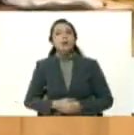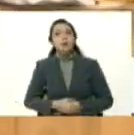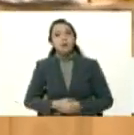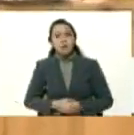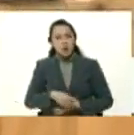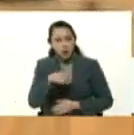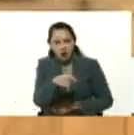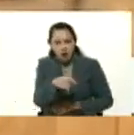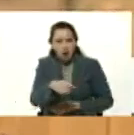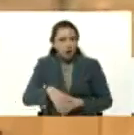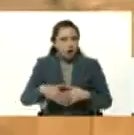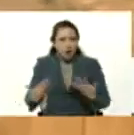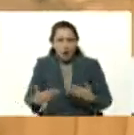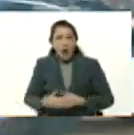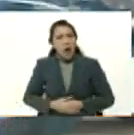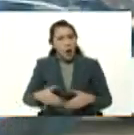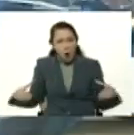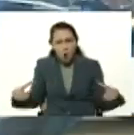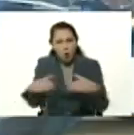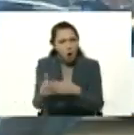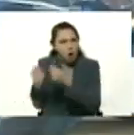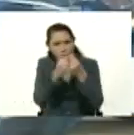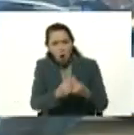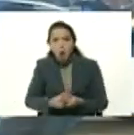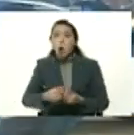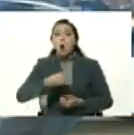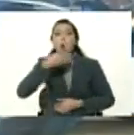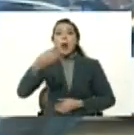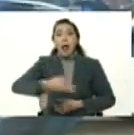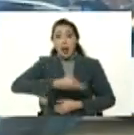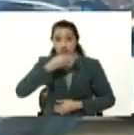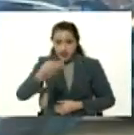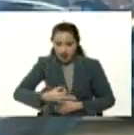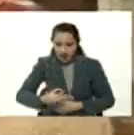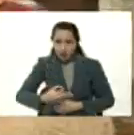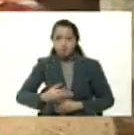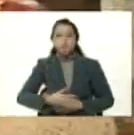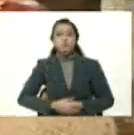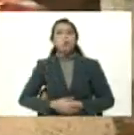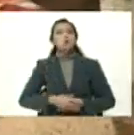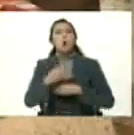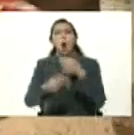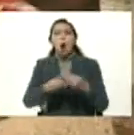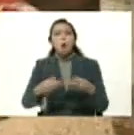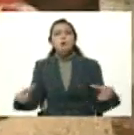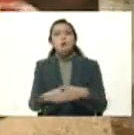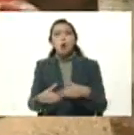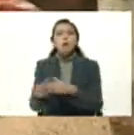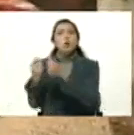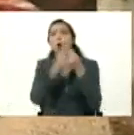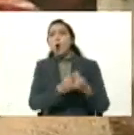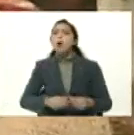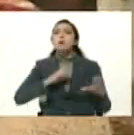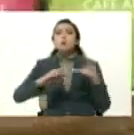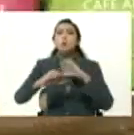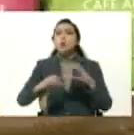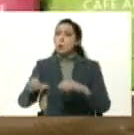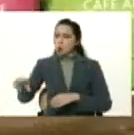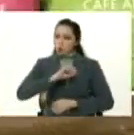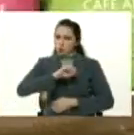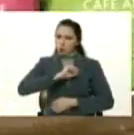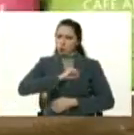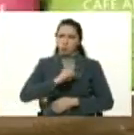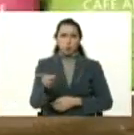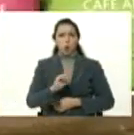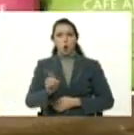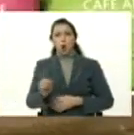estado la Consejo Nacional de Economía? Bien, buenas tardes, presidente. Bueno, agradecido. ¿Cómo ha estado el Consejo Nacional de Economía? Bien. Conversadito, no te pongas nervioso.